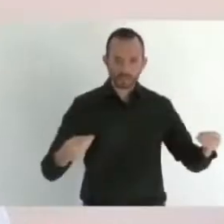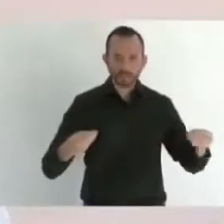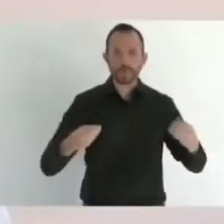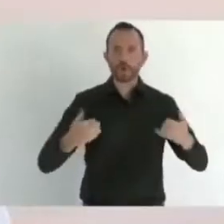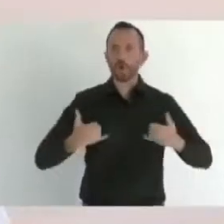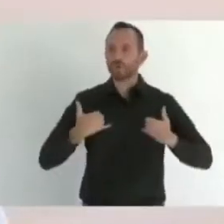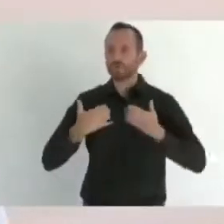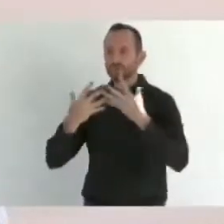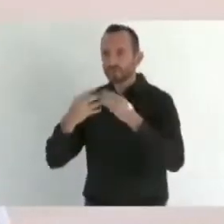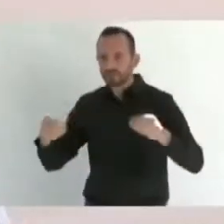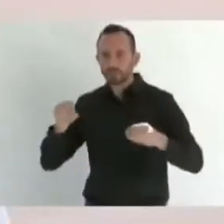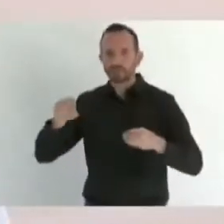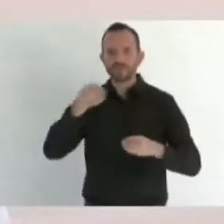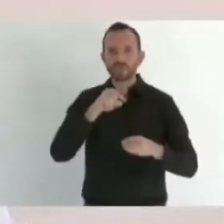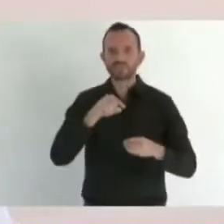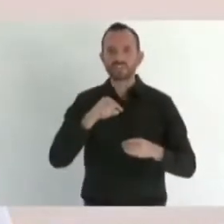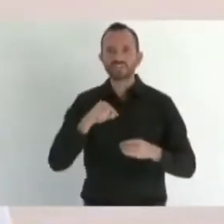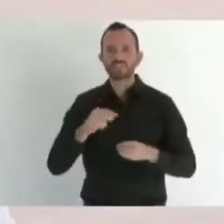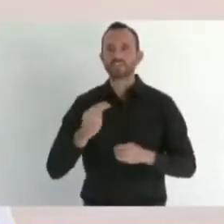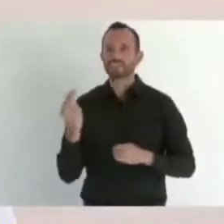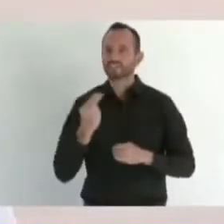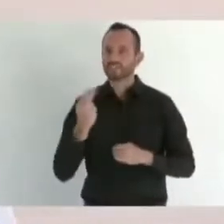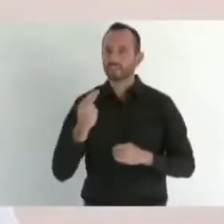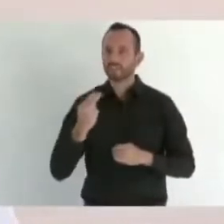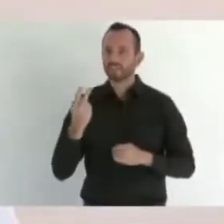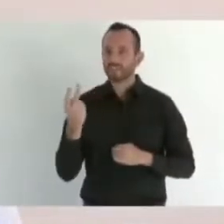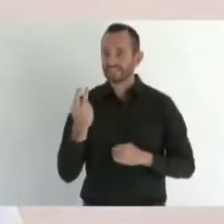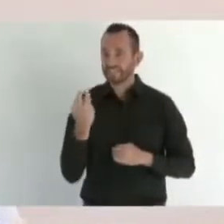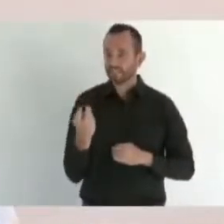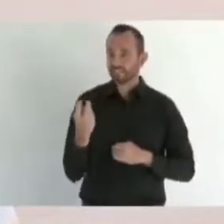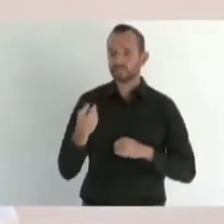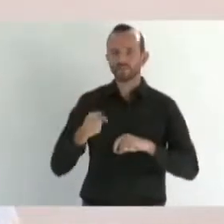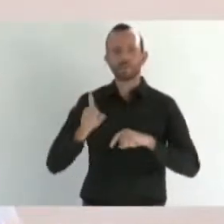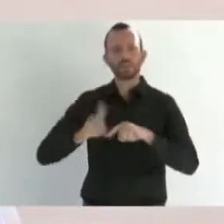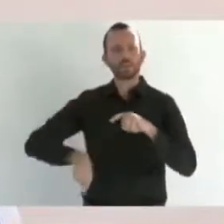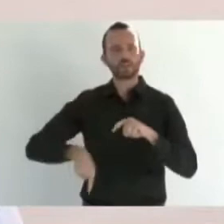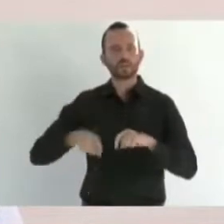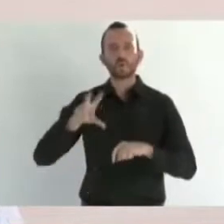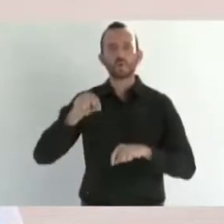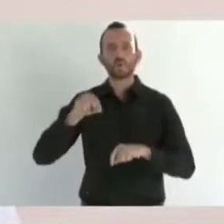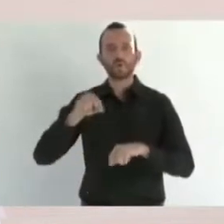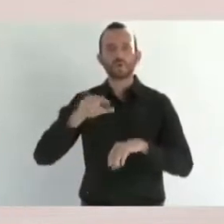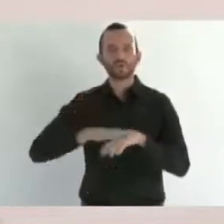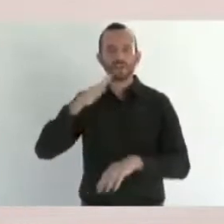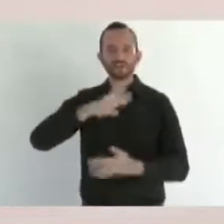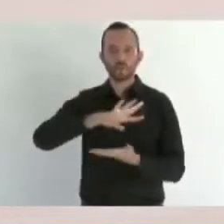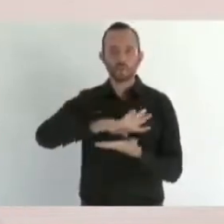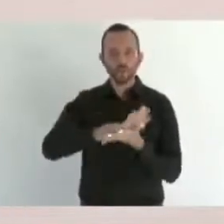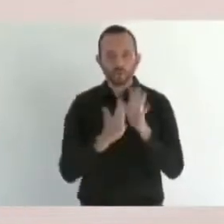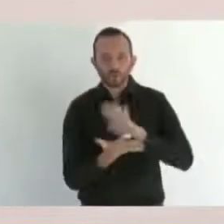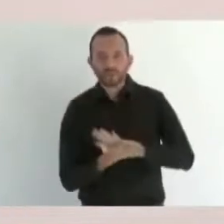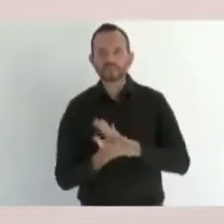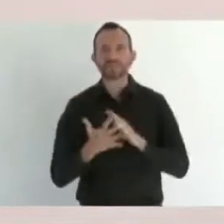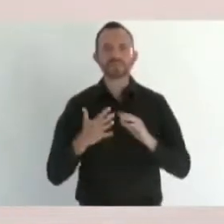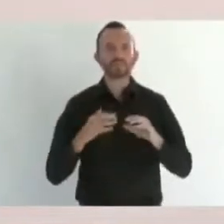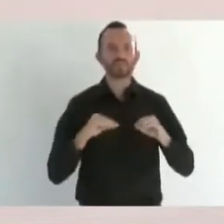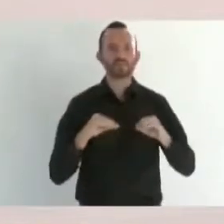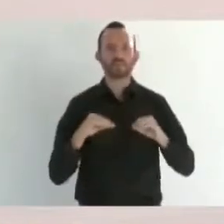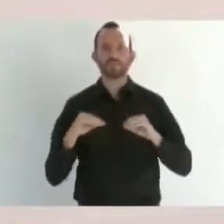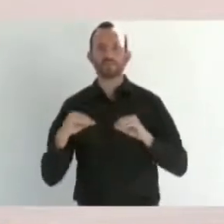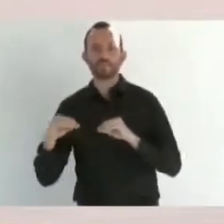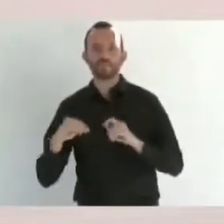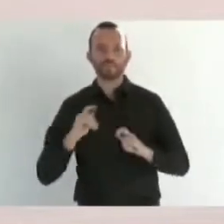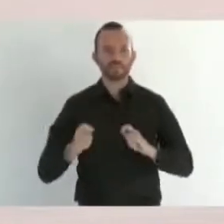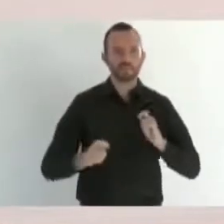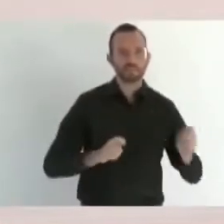todo eso que no haya impunidad qué no haya